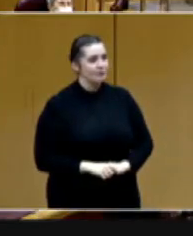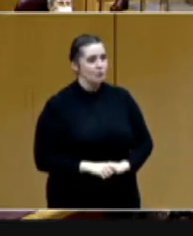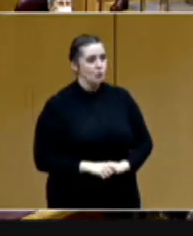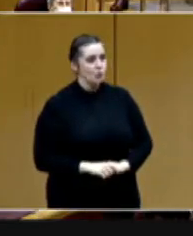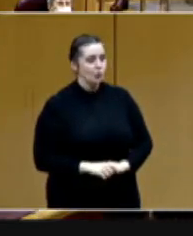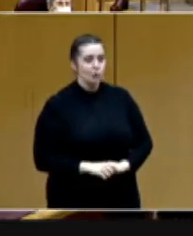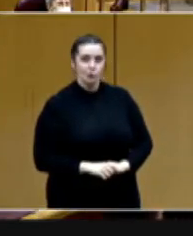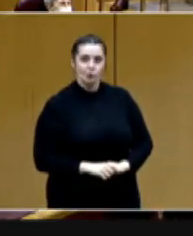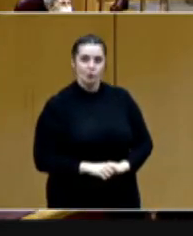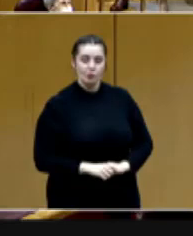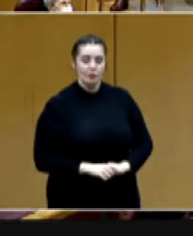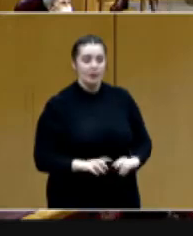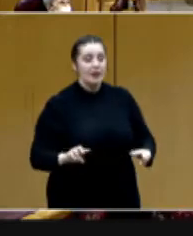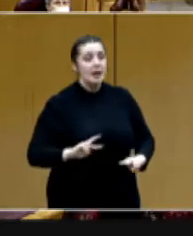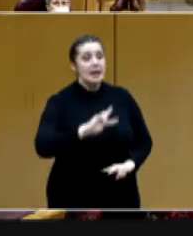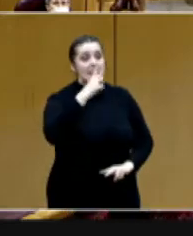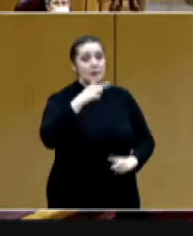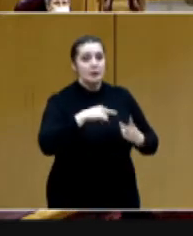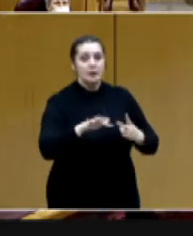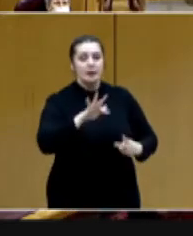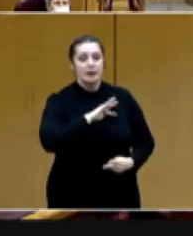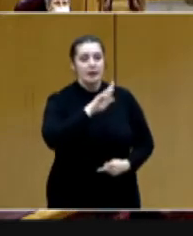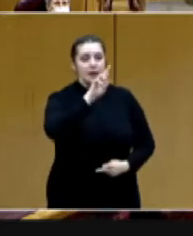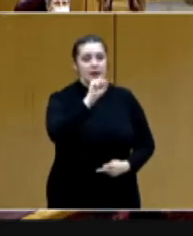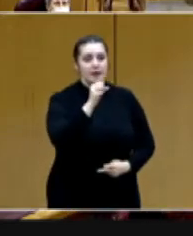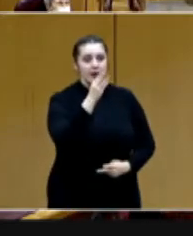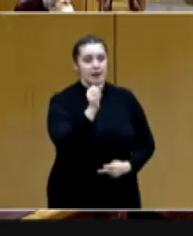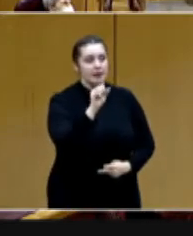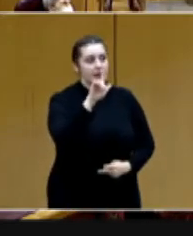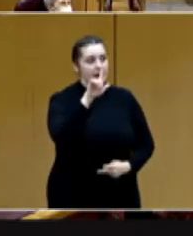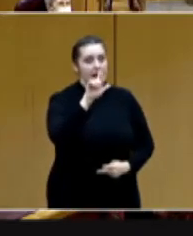el segundo premio para Raquel avellanas leoz